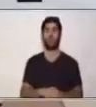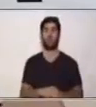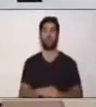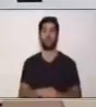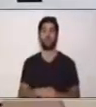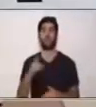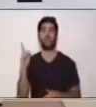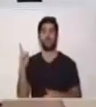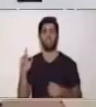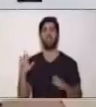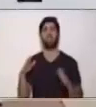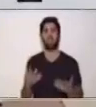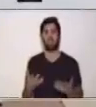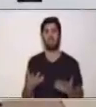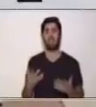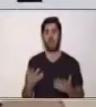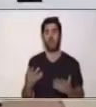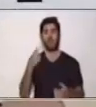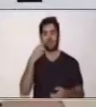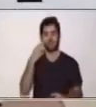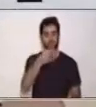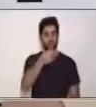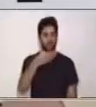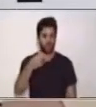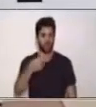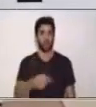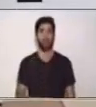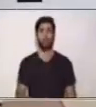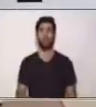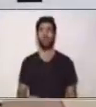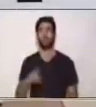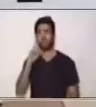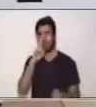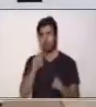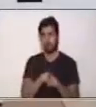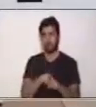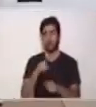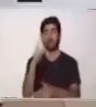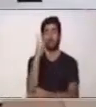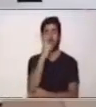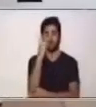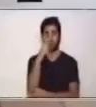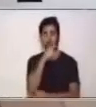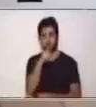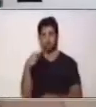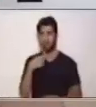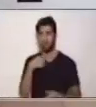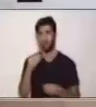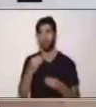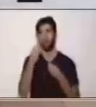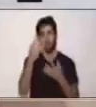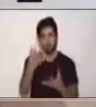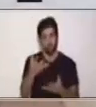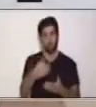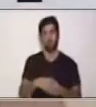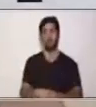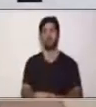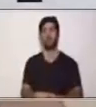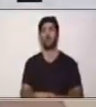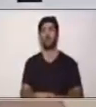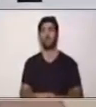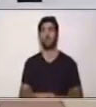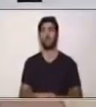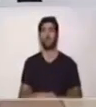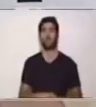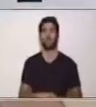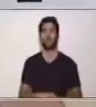su signo es, en este caso, menos. También algo muy importante que tengo que tener en cuenta es